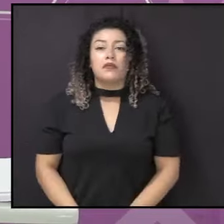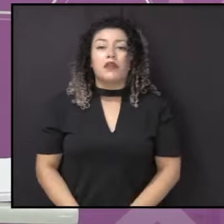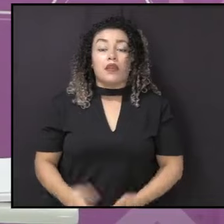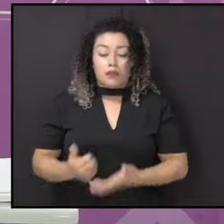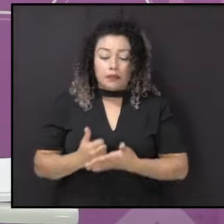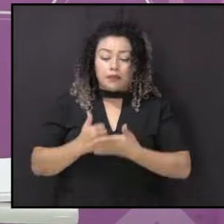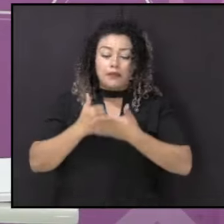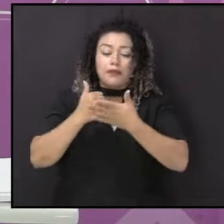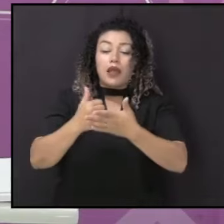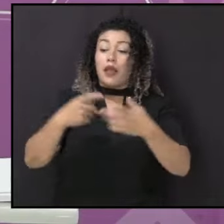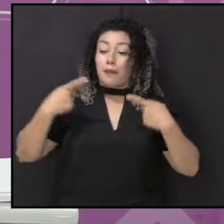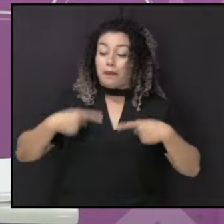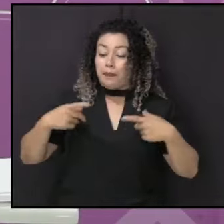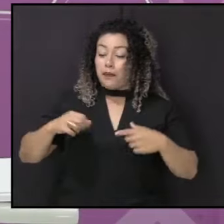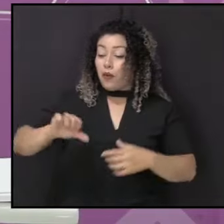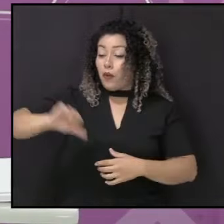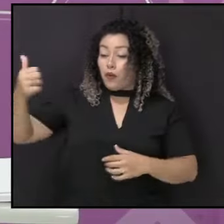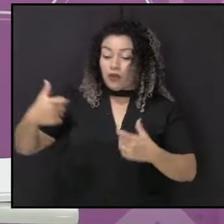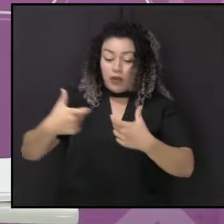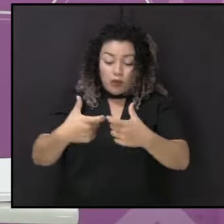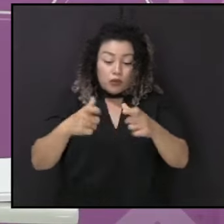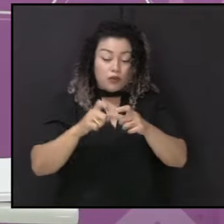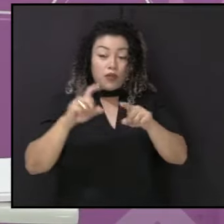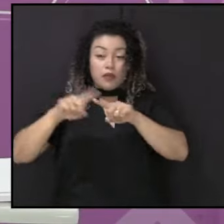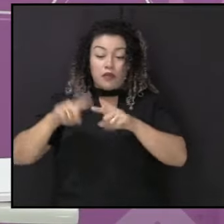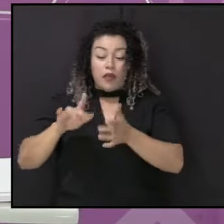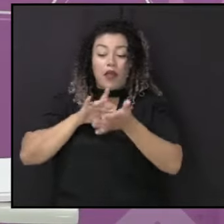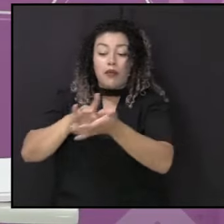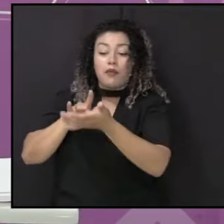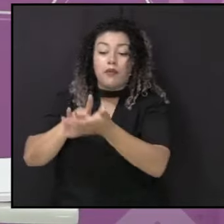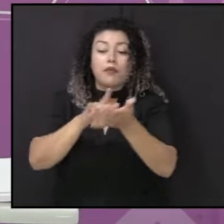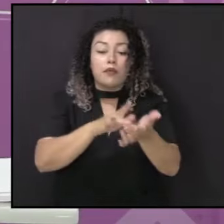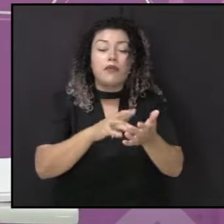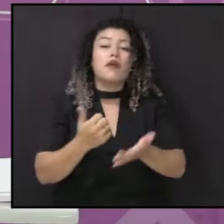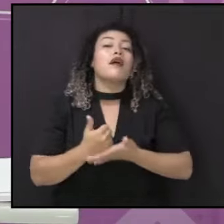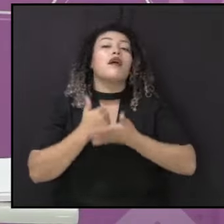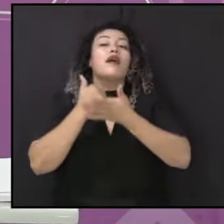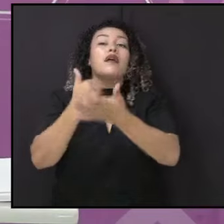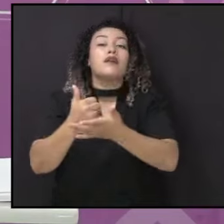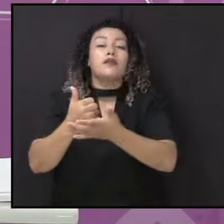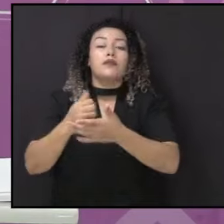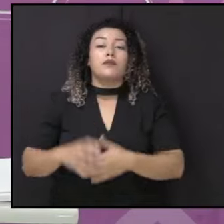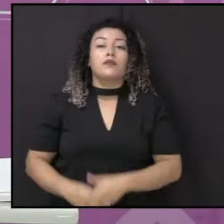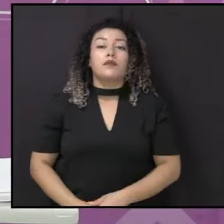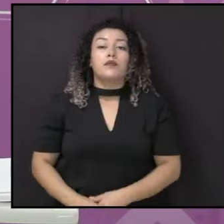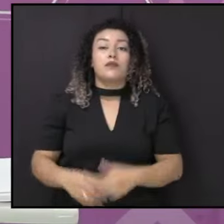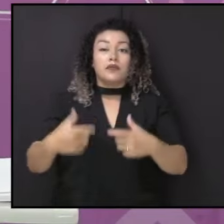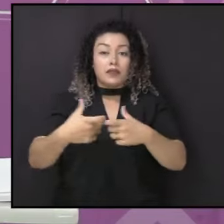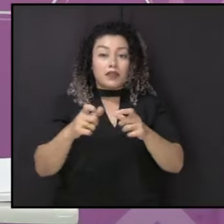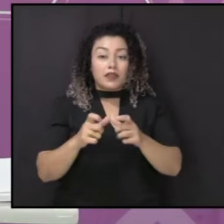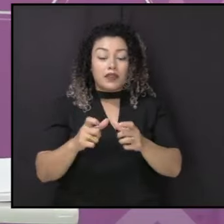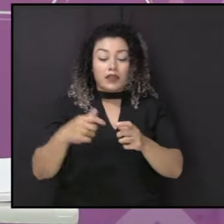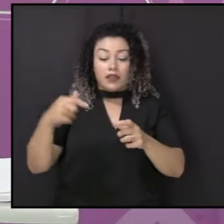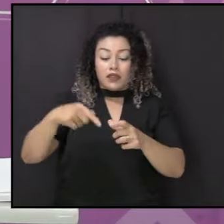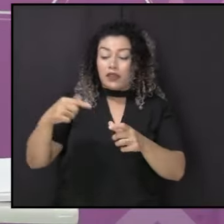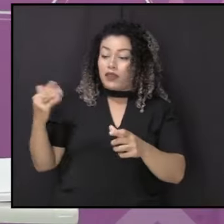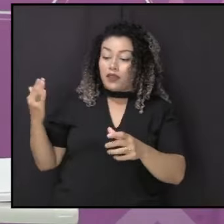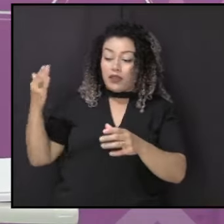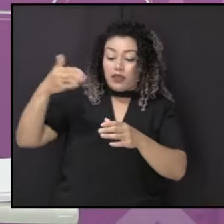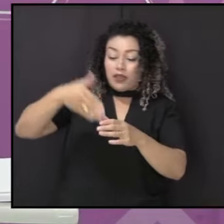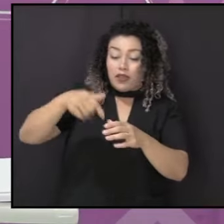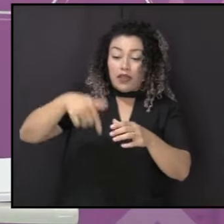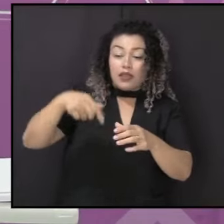las instituciones, fortalecerlas para justamente el paso de ellos. Por ende, poder regularizar también su paso